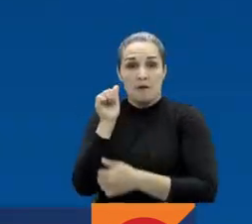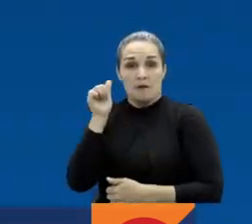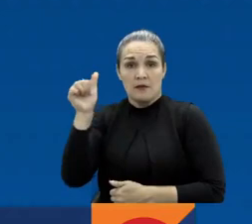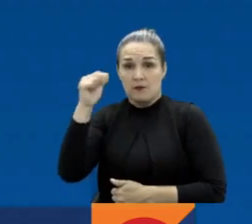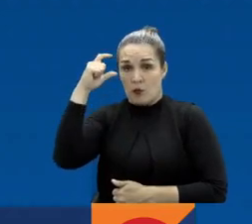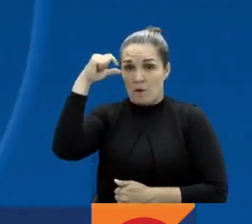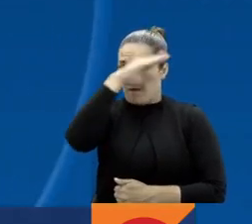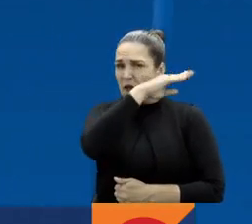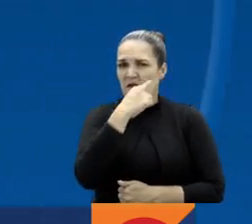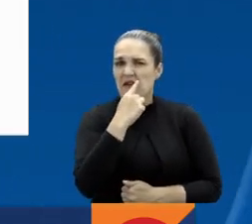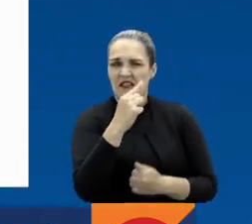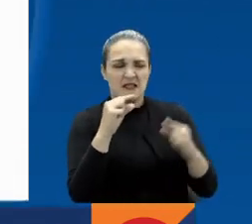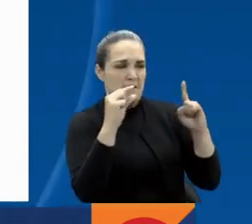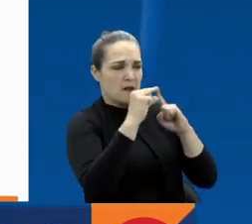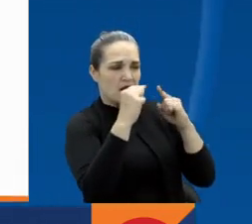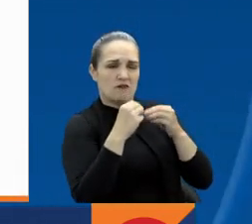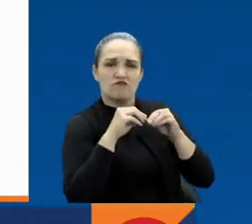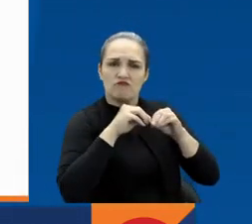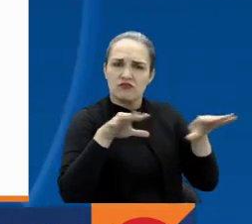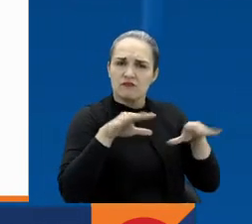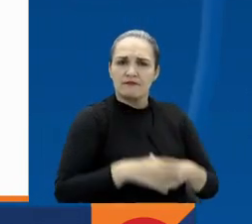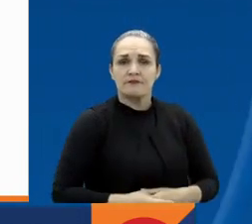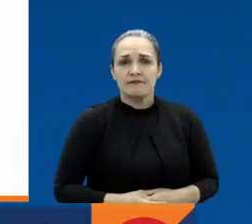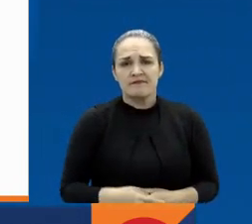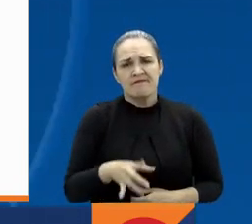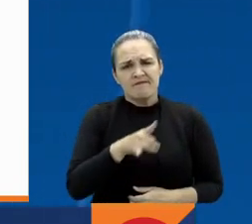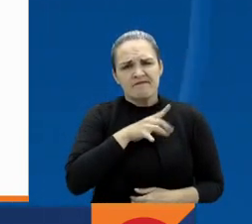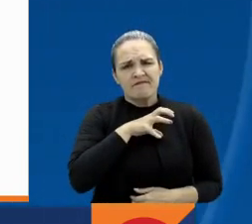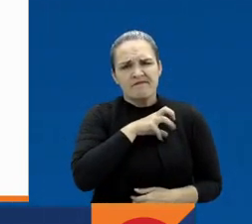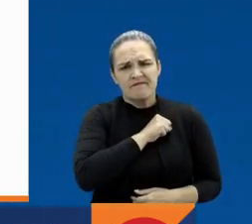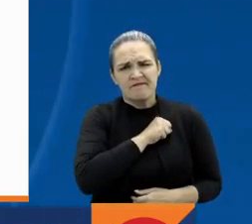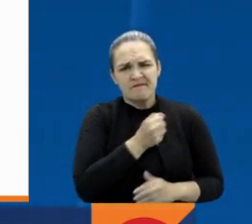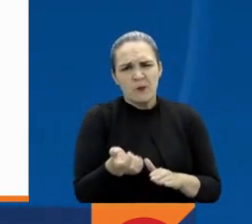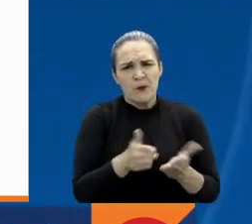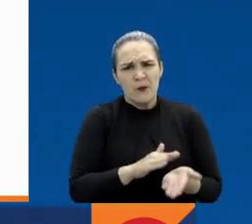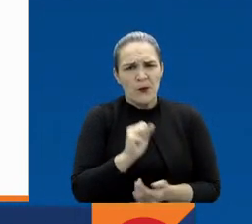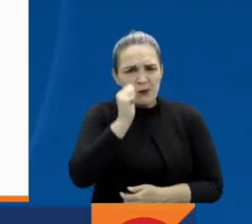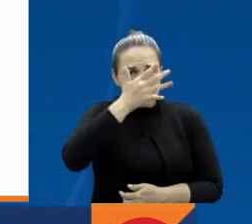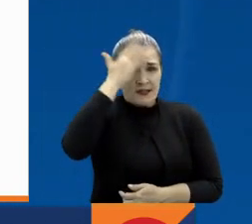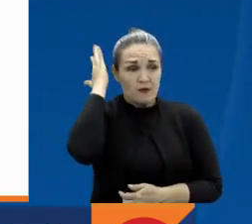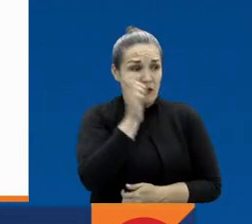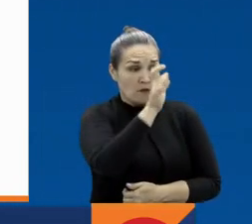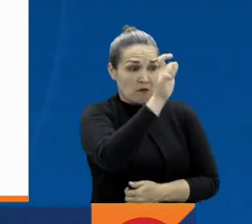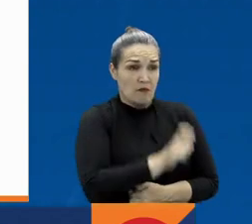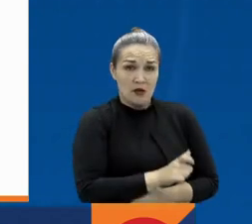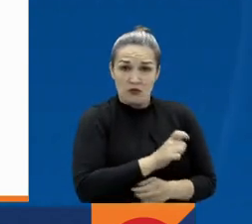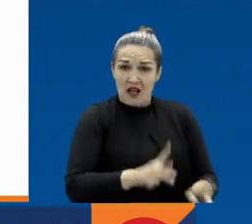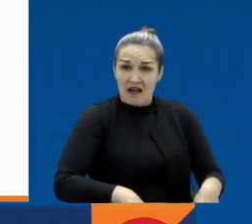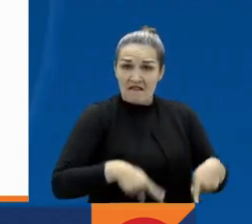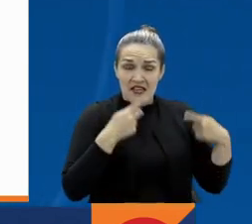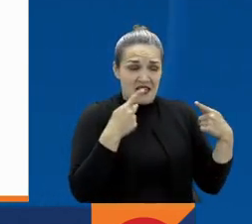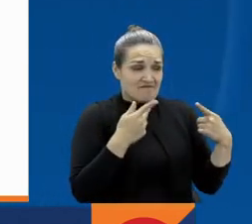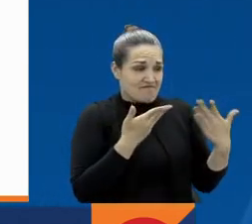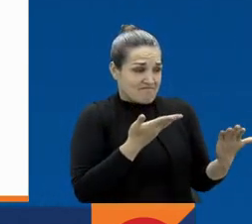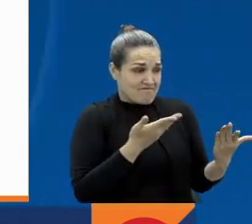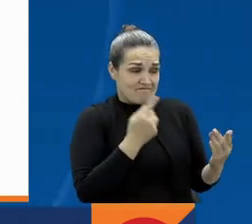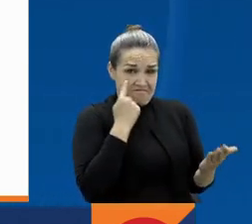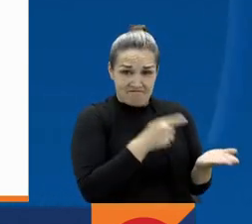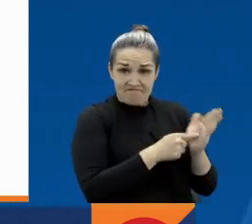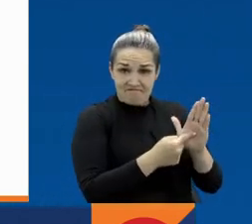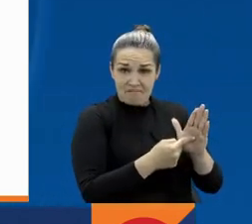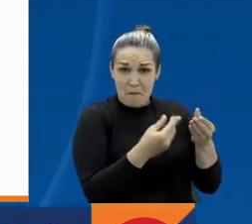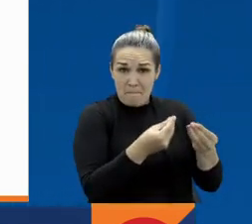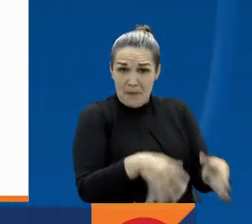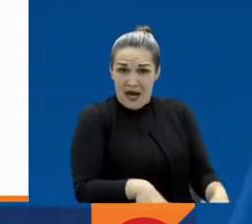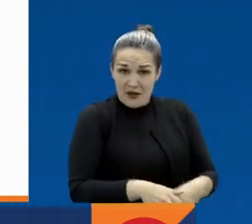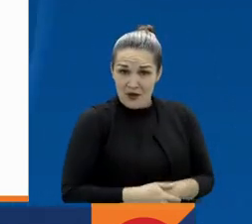colombiano se refirió a la muerte de Moreno me entristece la muerte de Samuel Moreno una vida verdaderamente perdida una enseñanza a las izquierdas